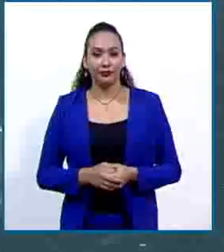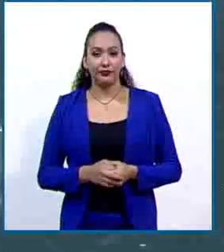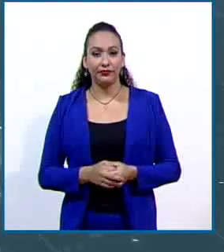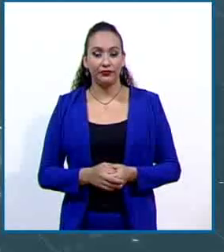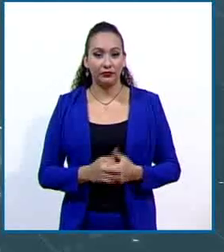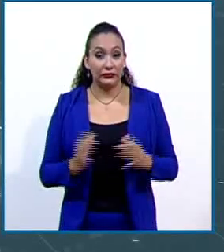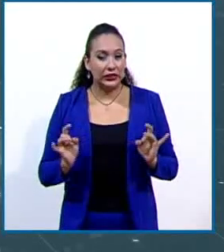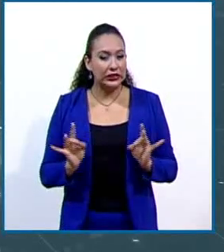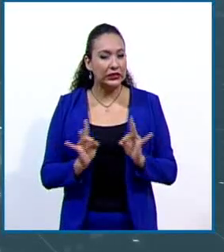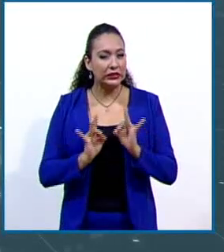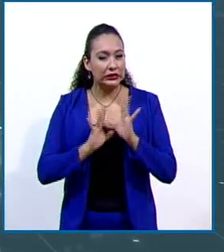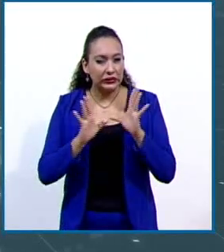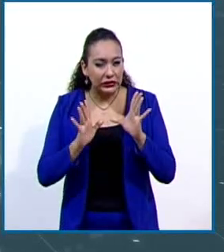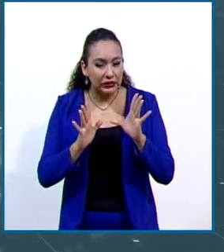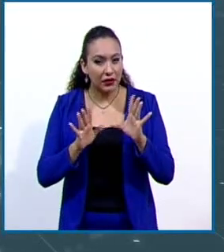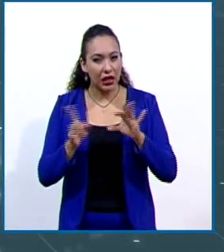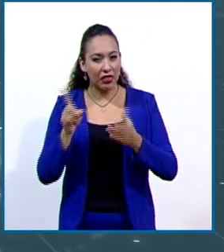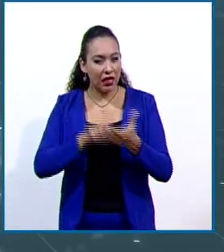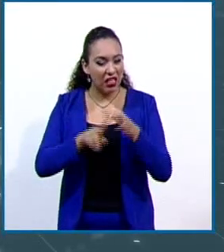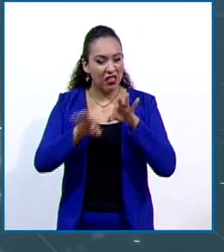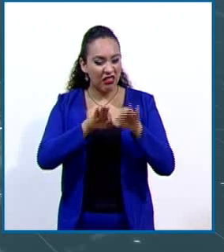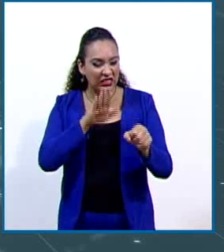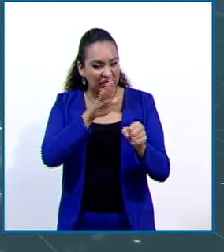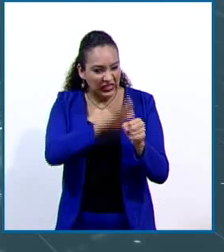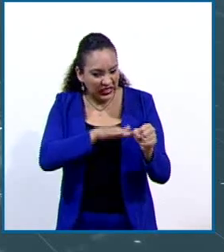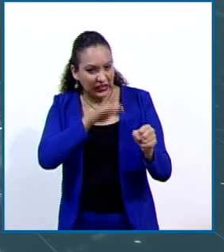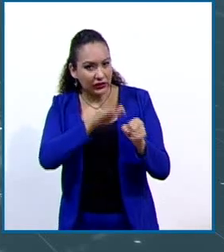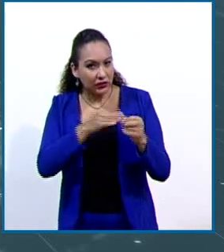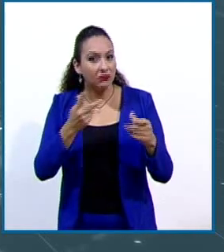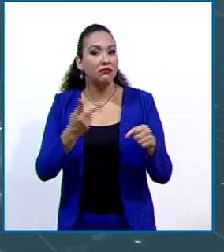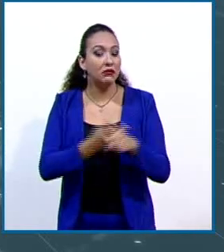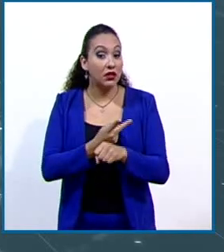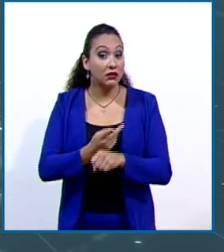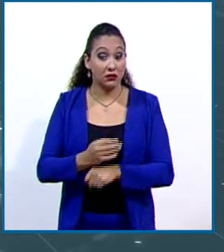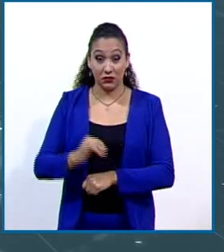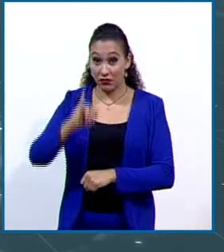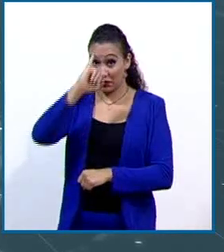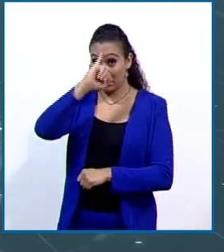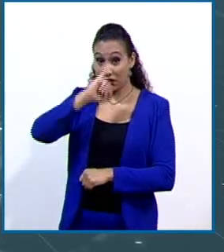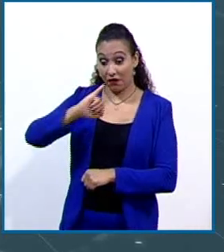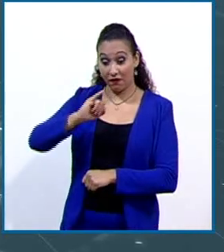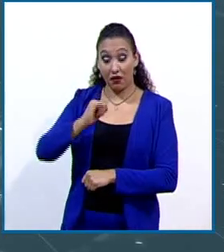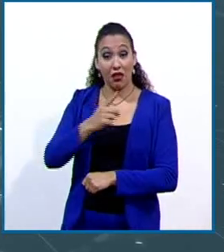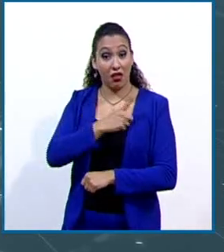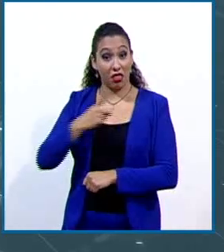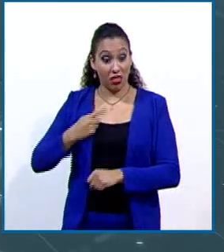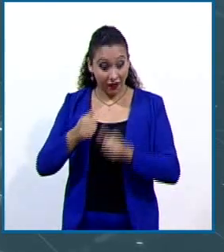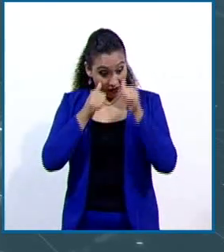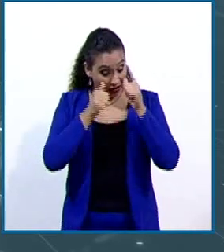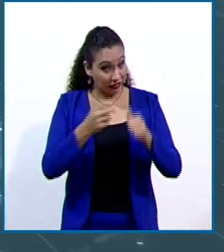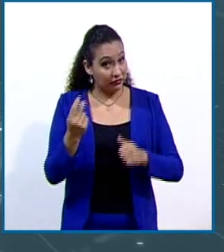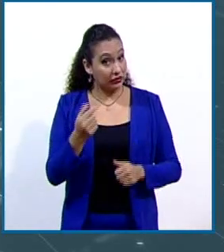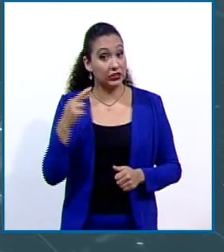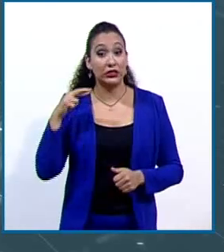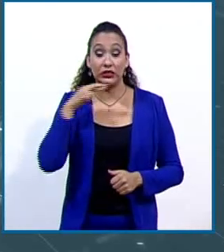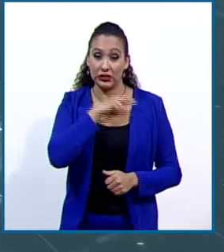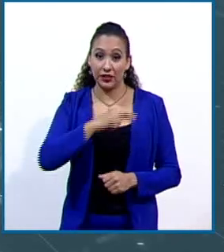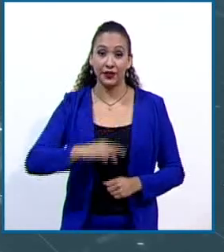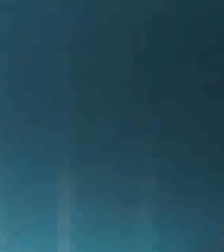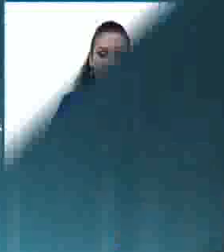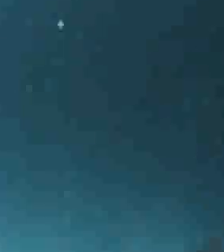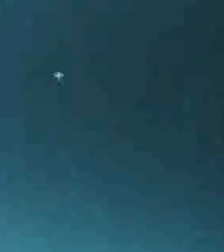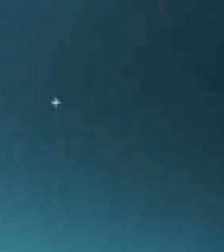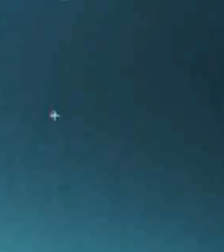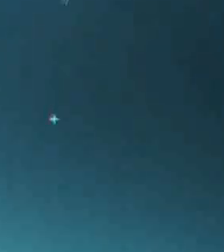En casos de hostigamiento laboral, el patrón está obligado a crear protocolos para atender este tipo de casos.